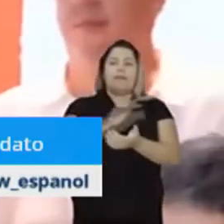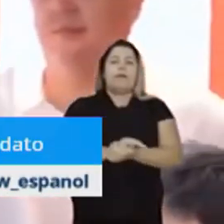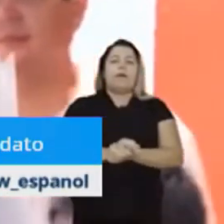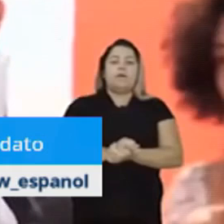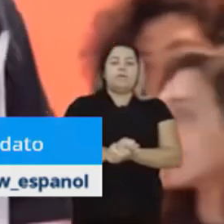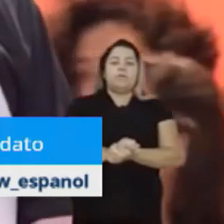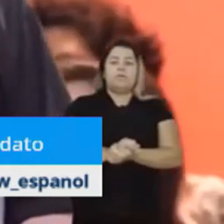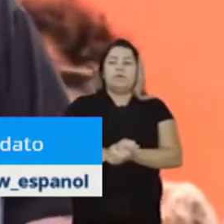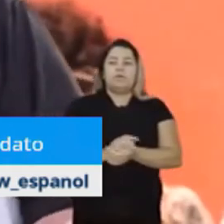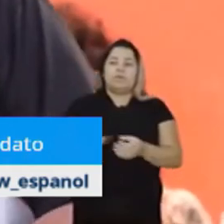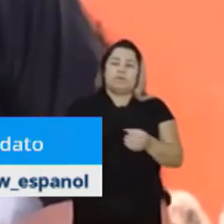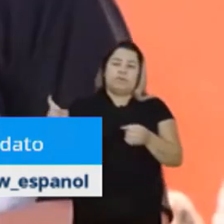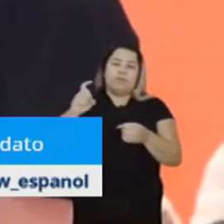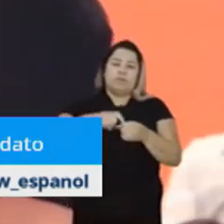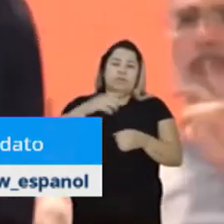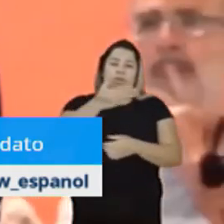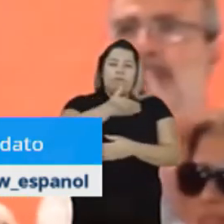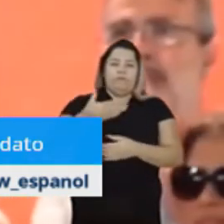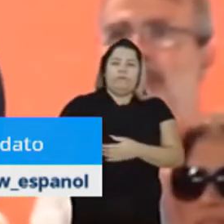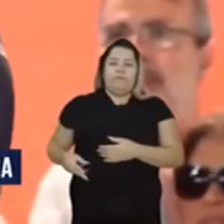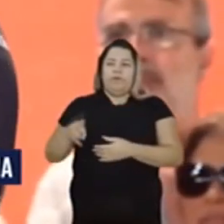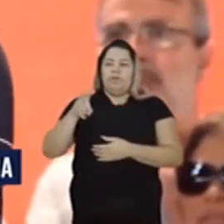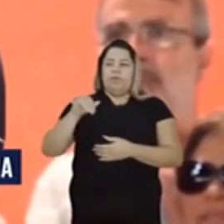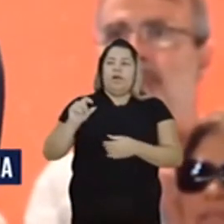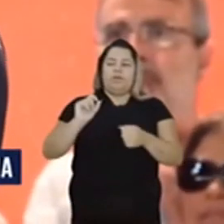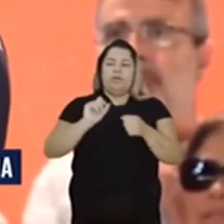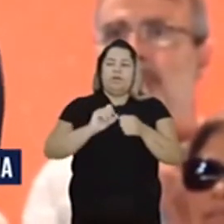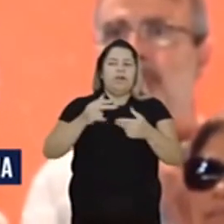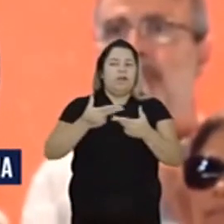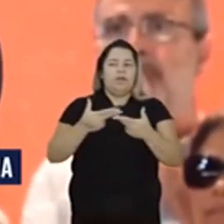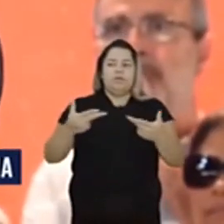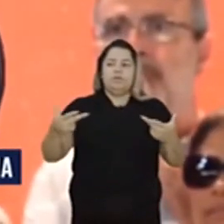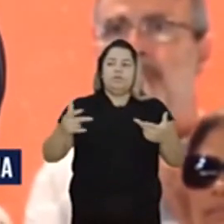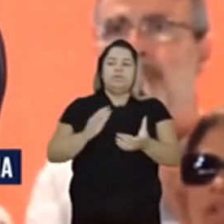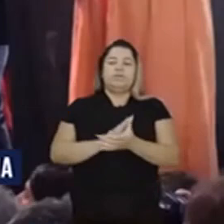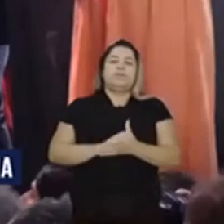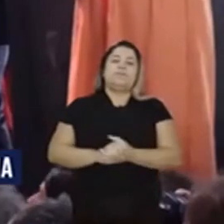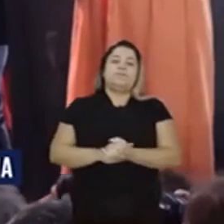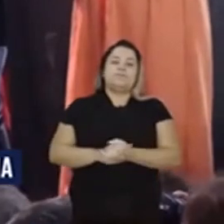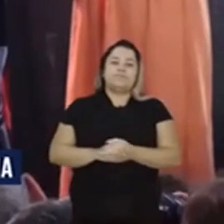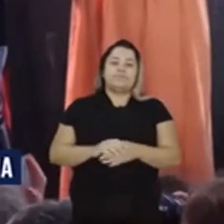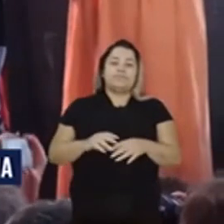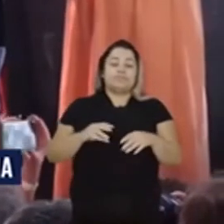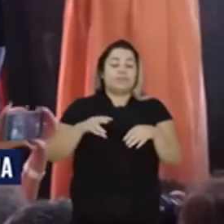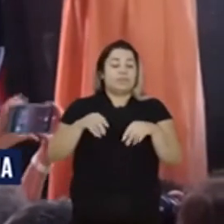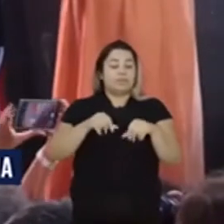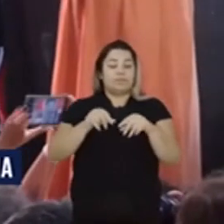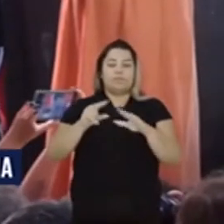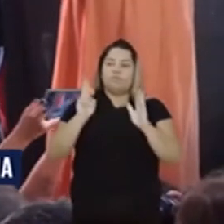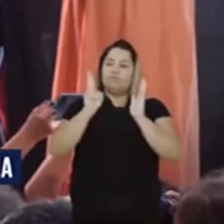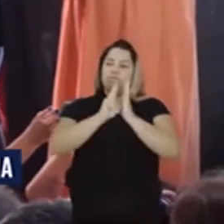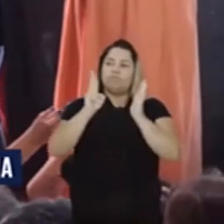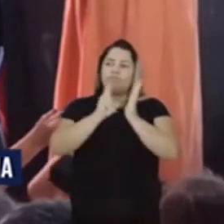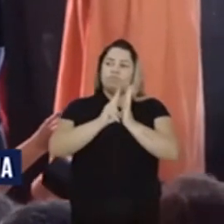en este país volverá a hacer nada en las tierras indígenas sin el permiso la